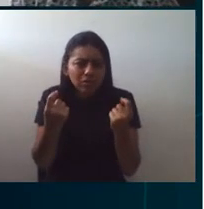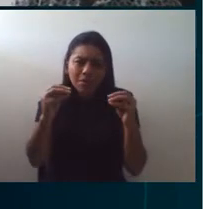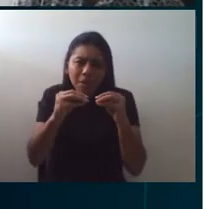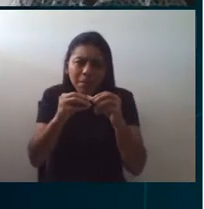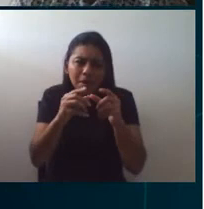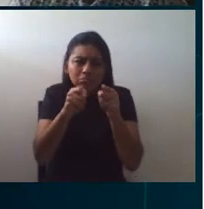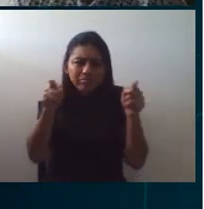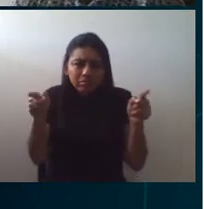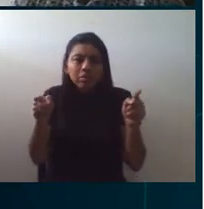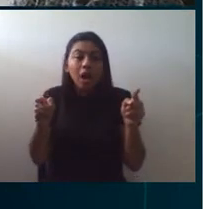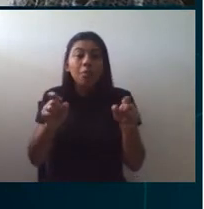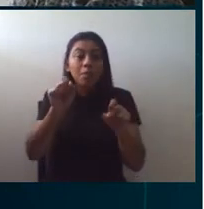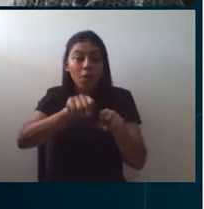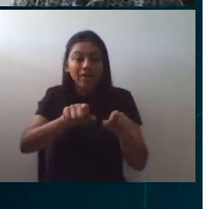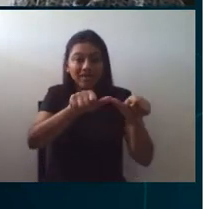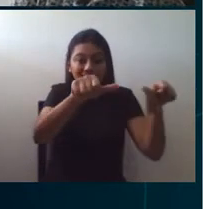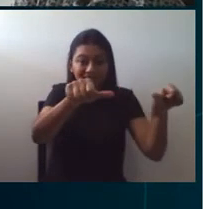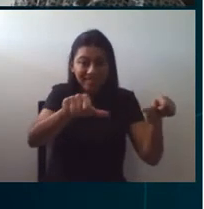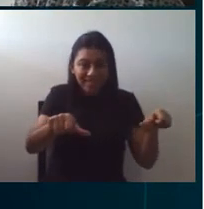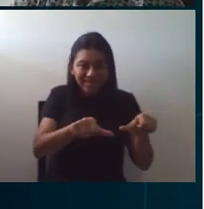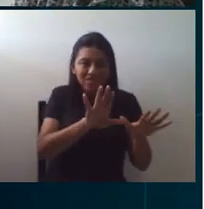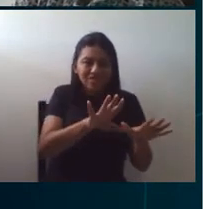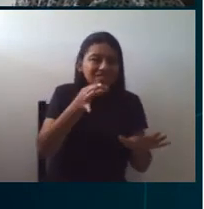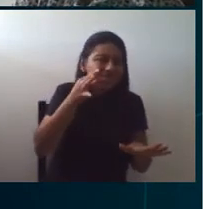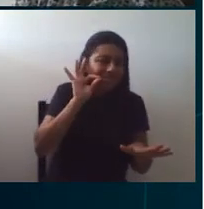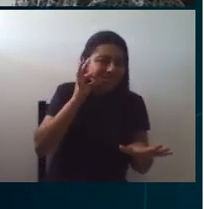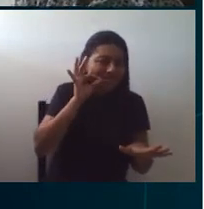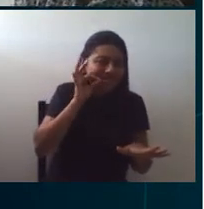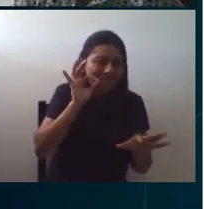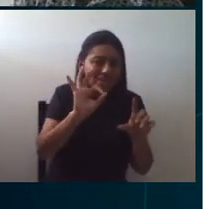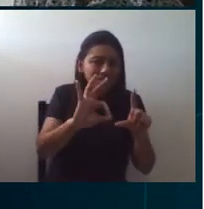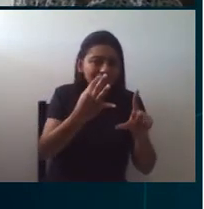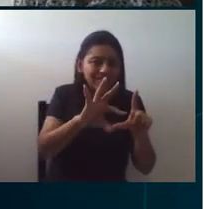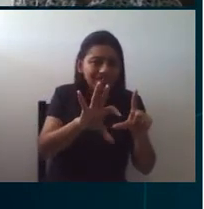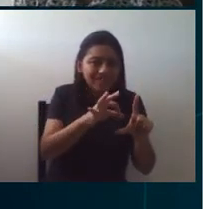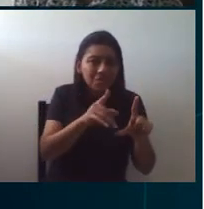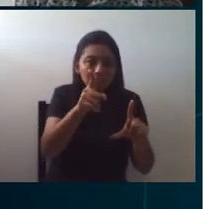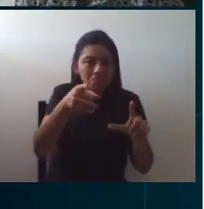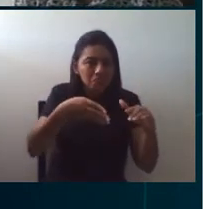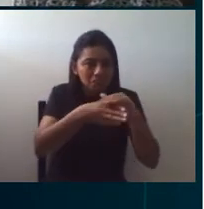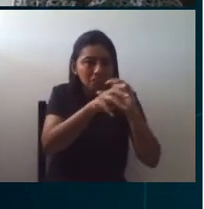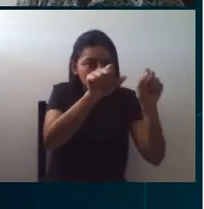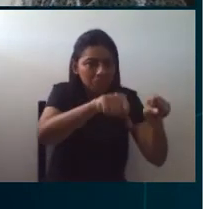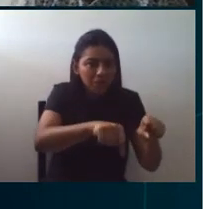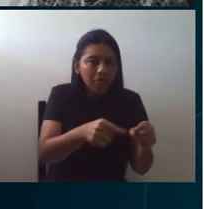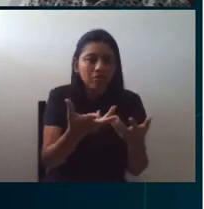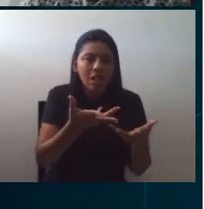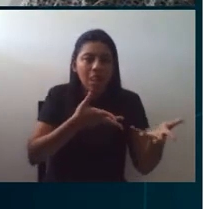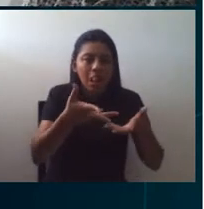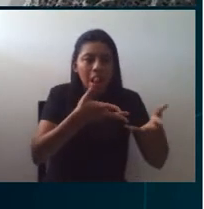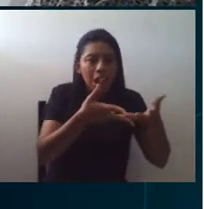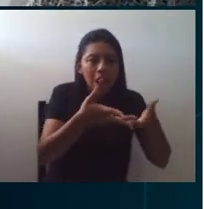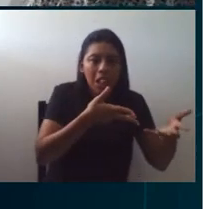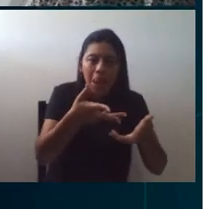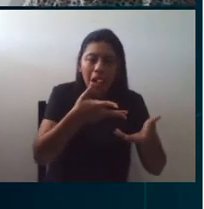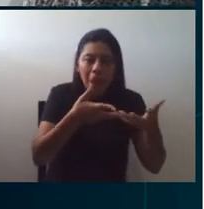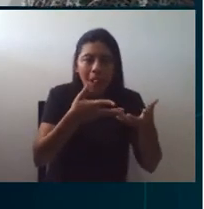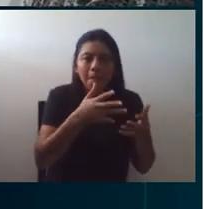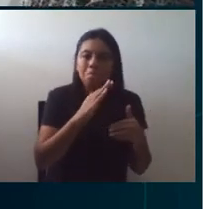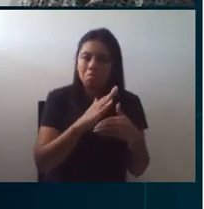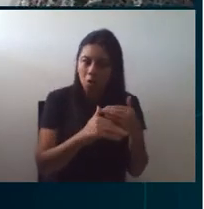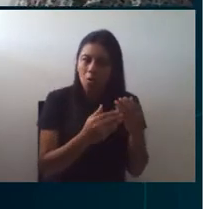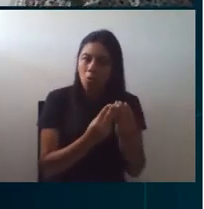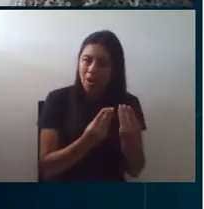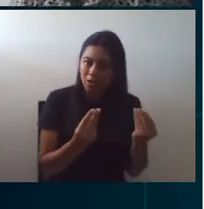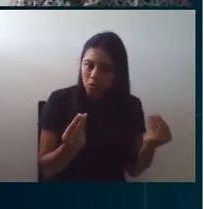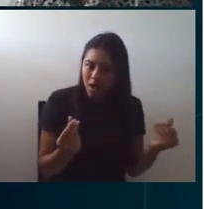desplazar ahorita a lo que es el café virtual, por allá estaremos en la sala de innovación número uno, pues para que hagamos una charlita de pronto con más calma y ya con más